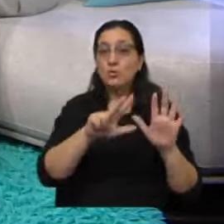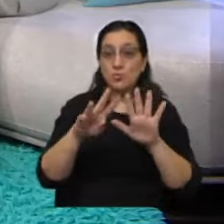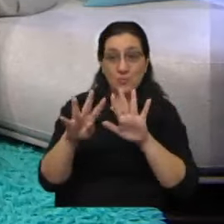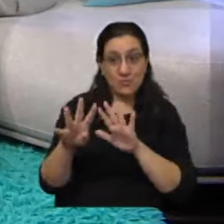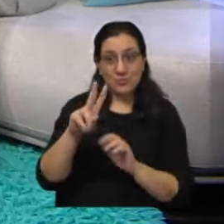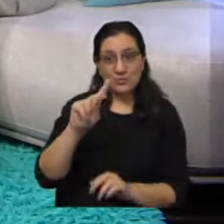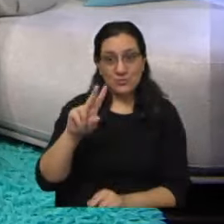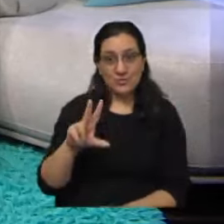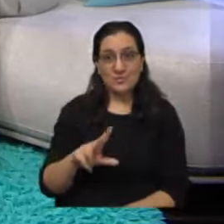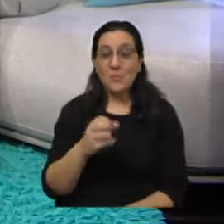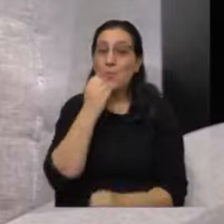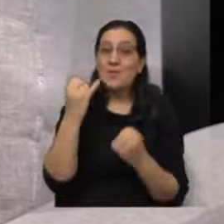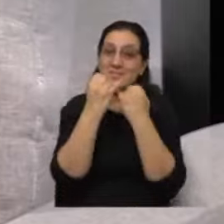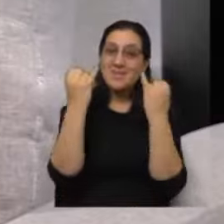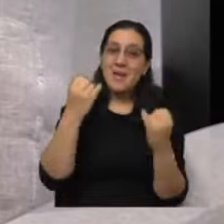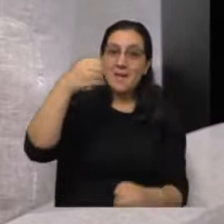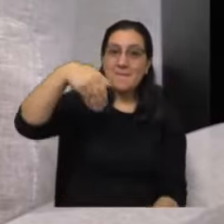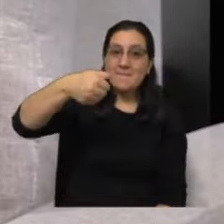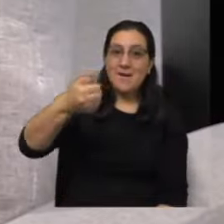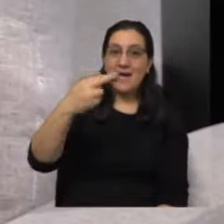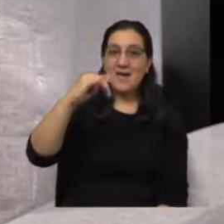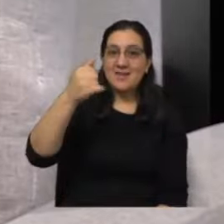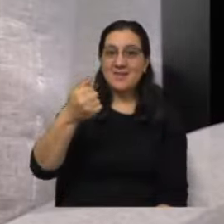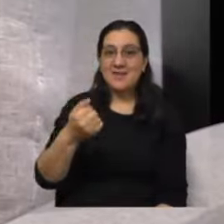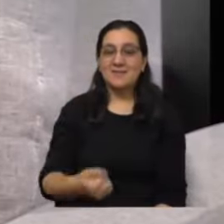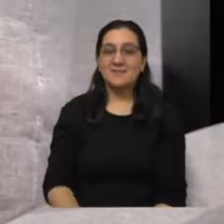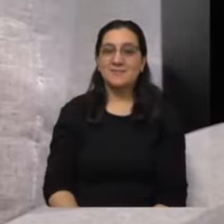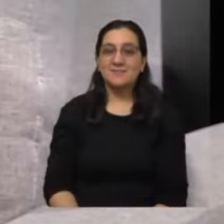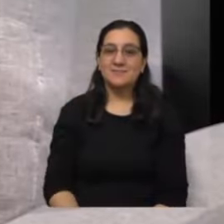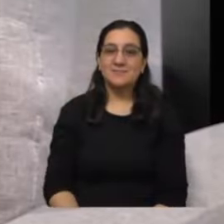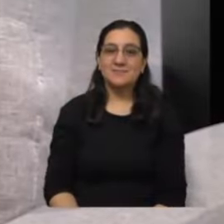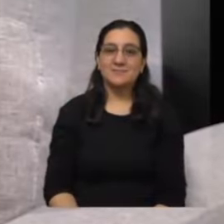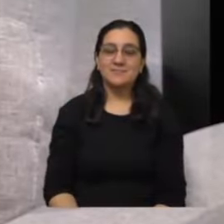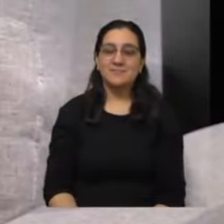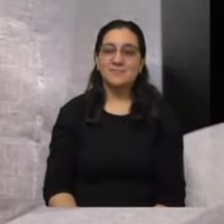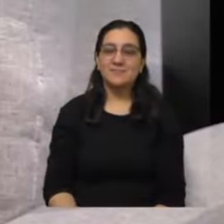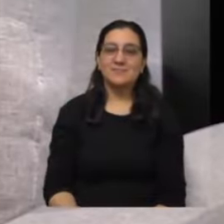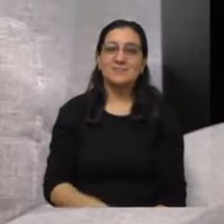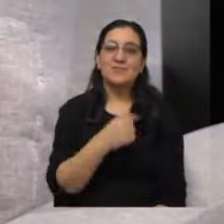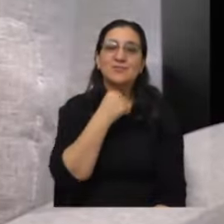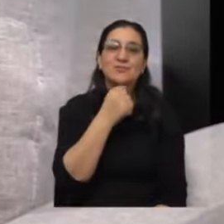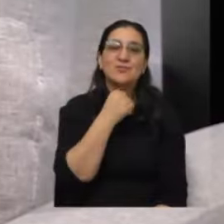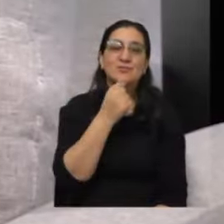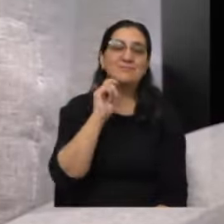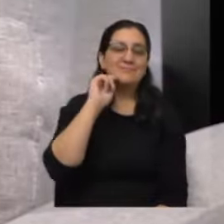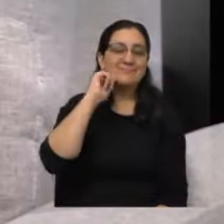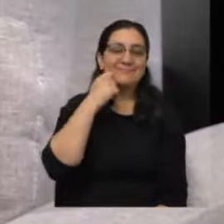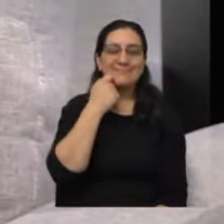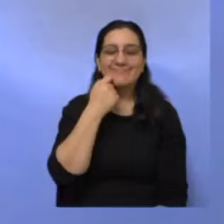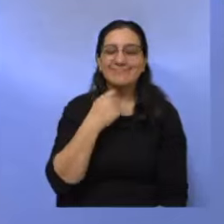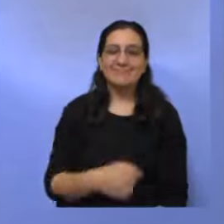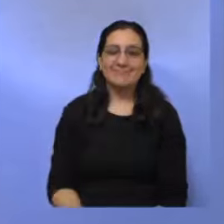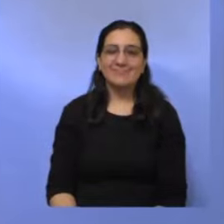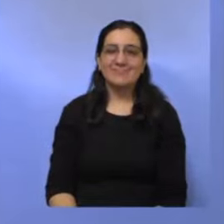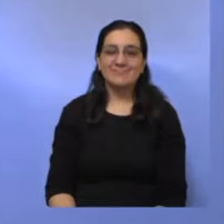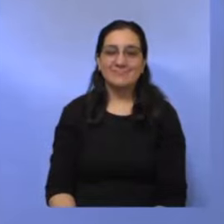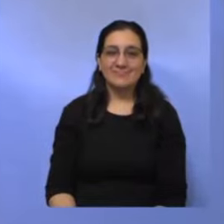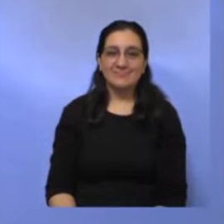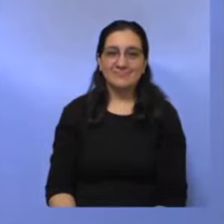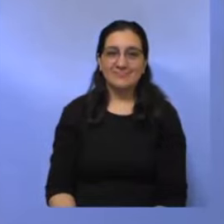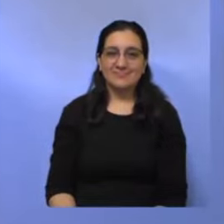091-899-213. ¡Buenos días, María! ¡Qué voz aterciopelada! Me siento bendecida. Hashtag me siento bendecida. Vamos a hacer